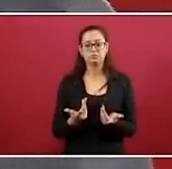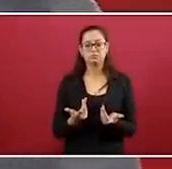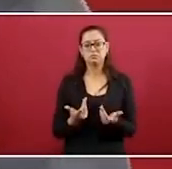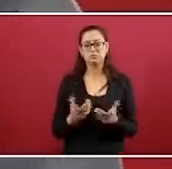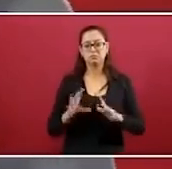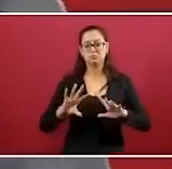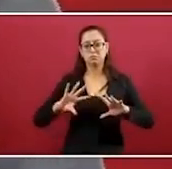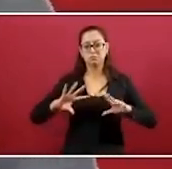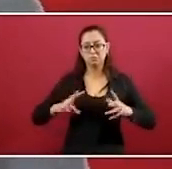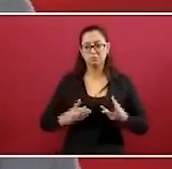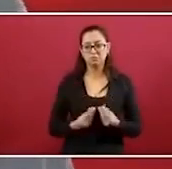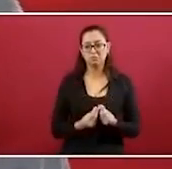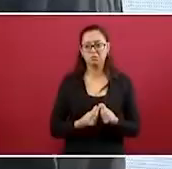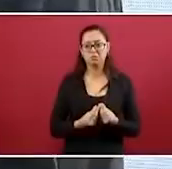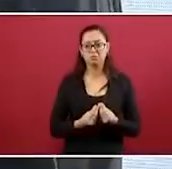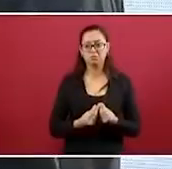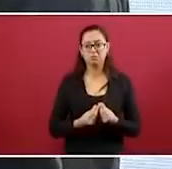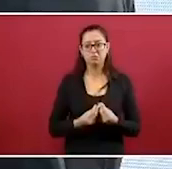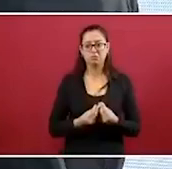una erogación